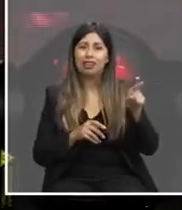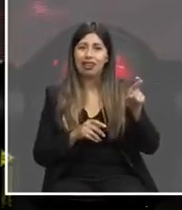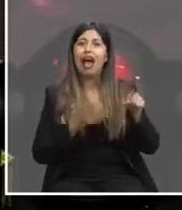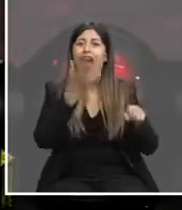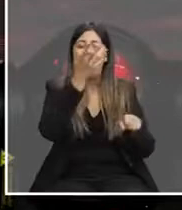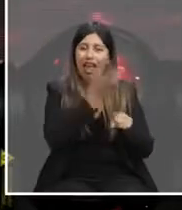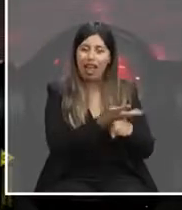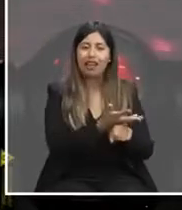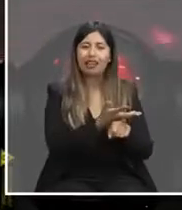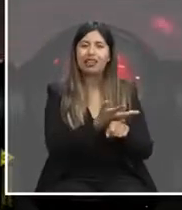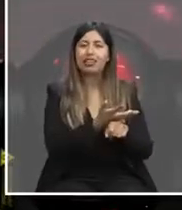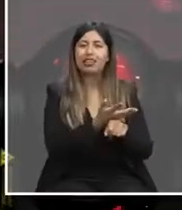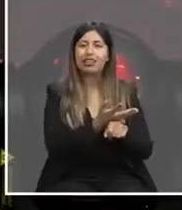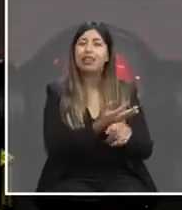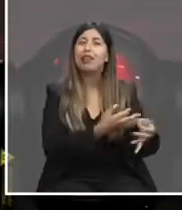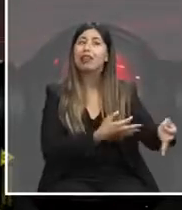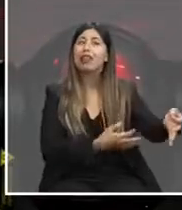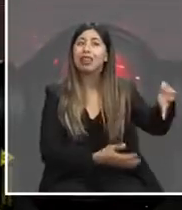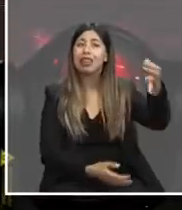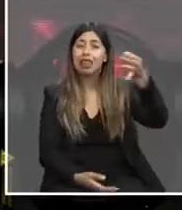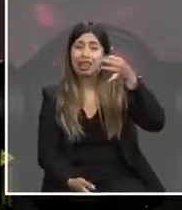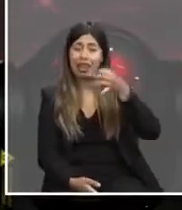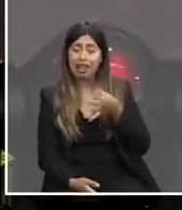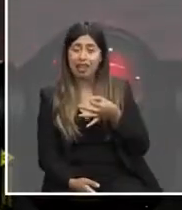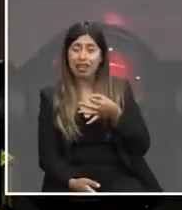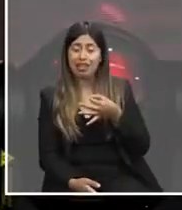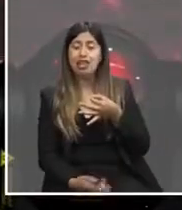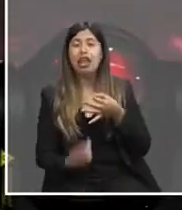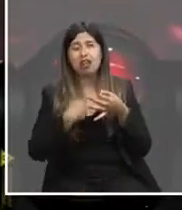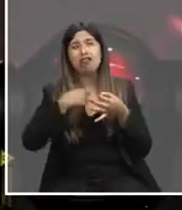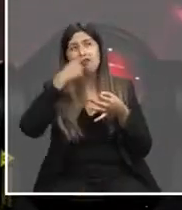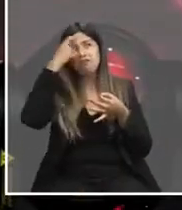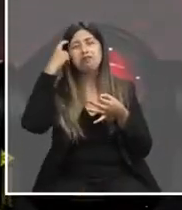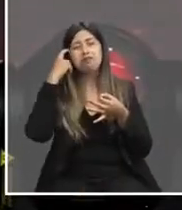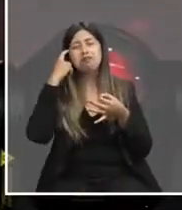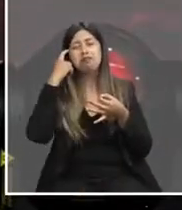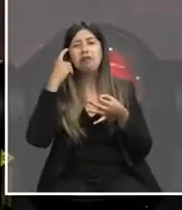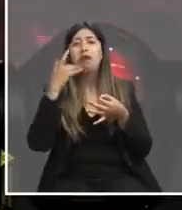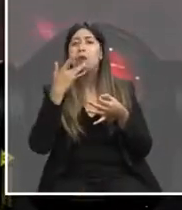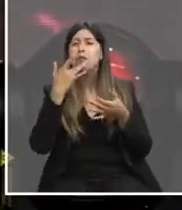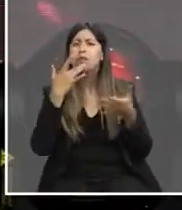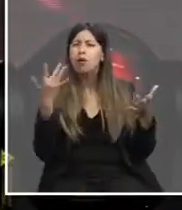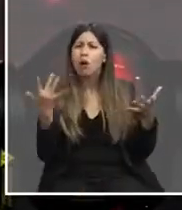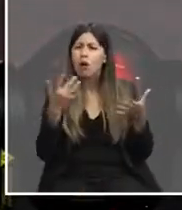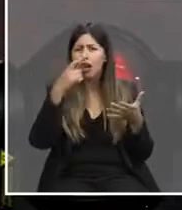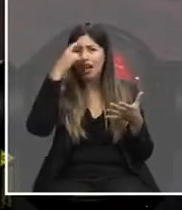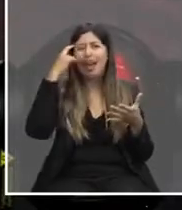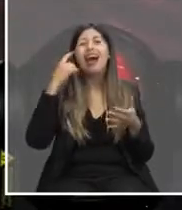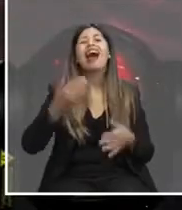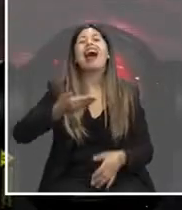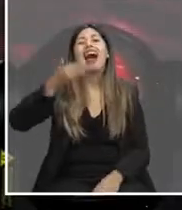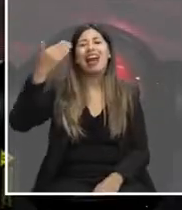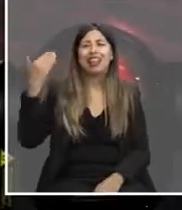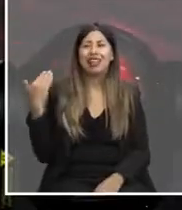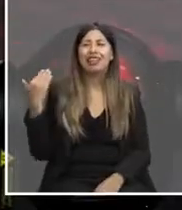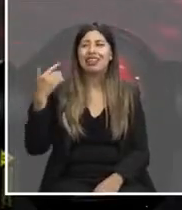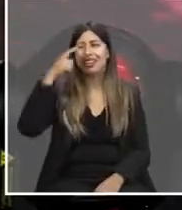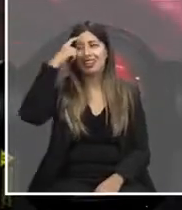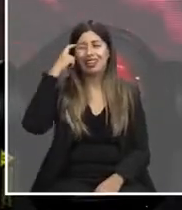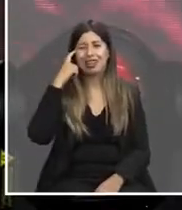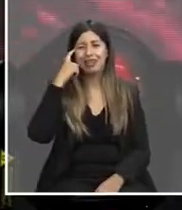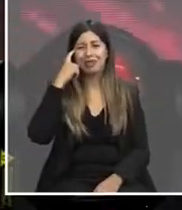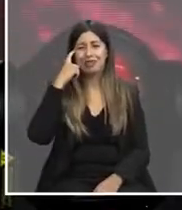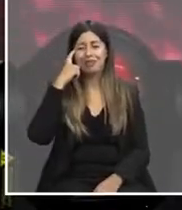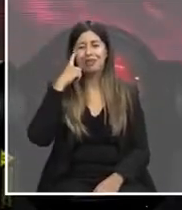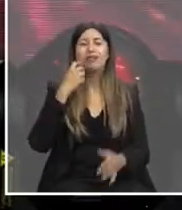existe. Y te está diciendo algo que tú crees porque en gran medida ya creías antes. Te la está reforzando con